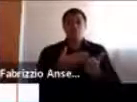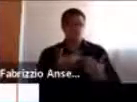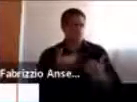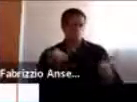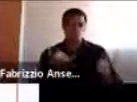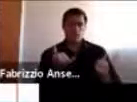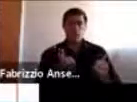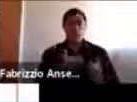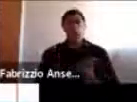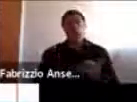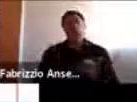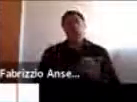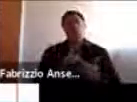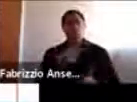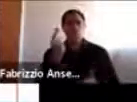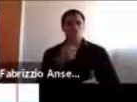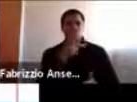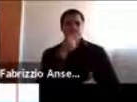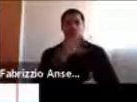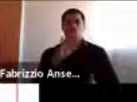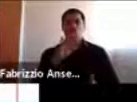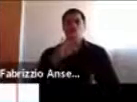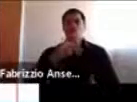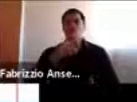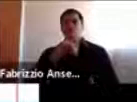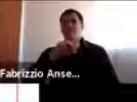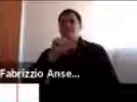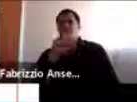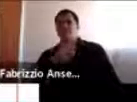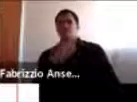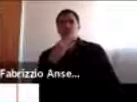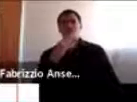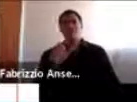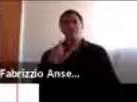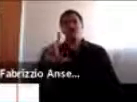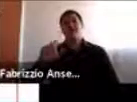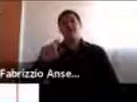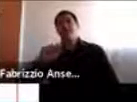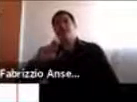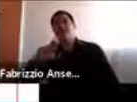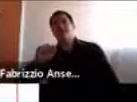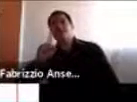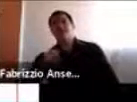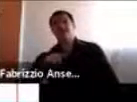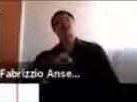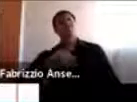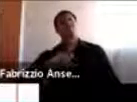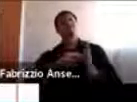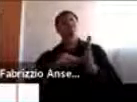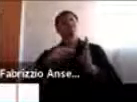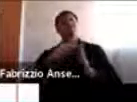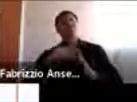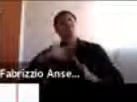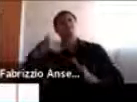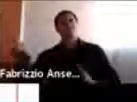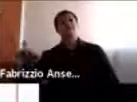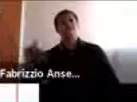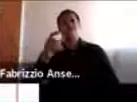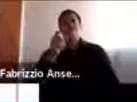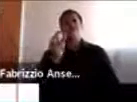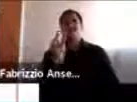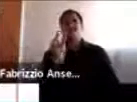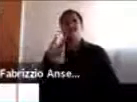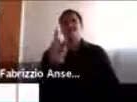por ejemplo estamos viendo fonemas o estamos viendo letras en el siguiente vamos a ver sílabas y luego palabras y para qué nos sirve en el fondo leer todo eso